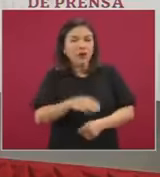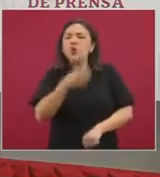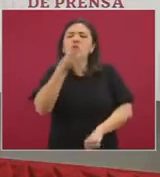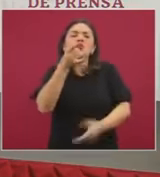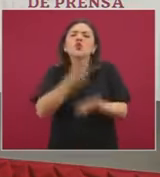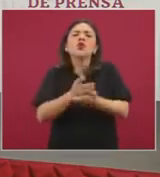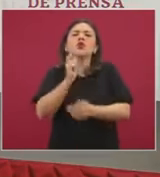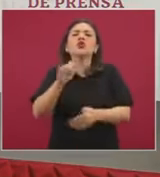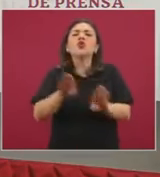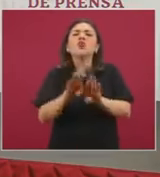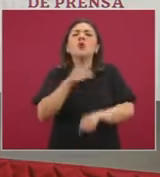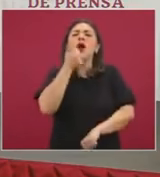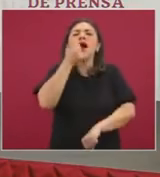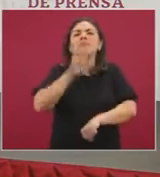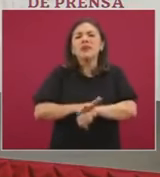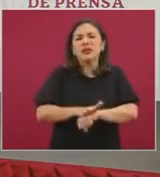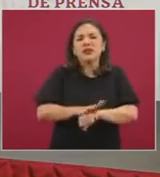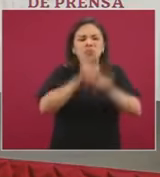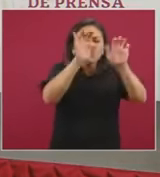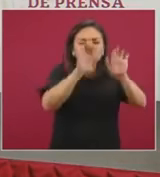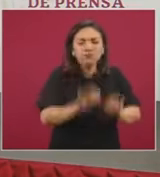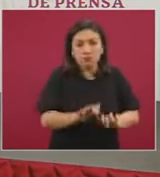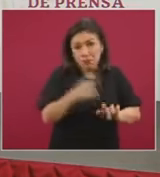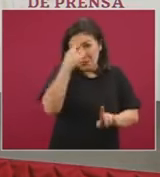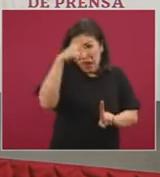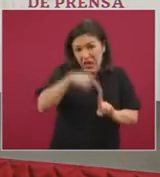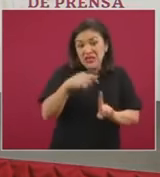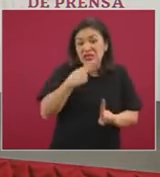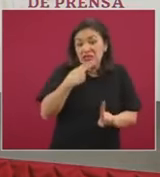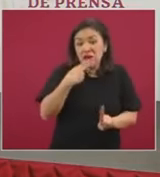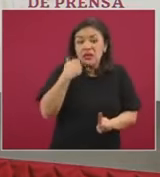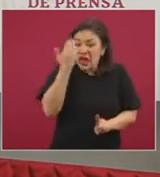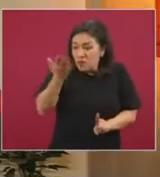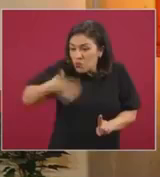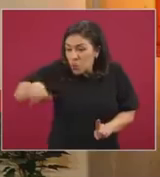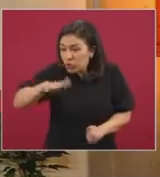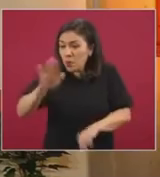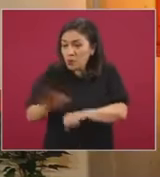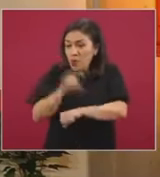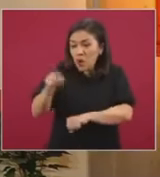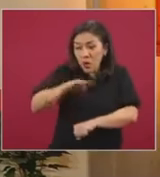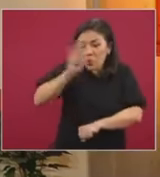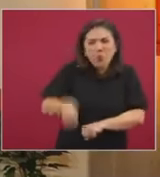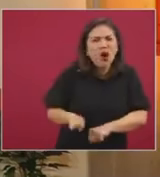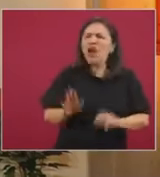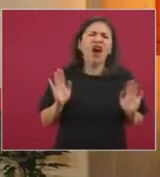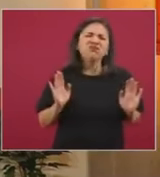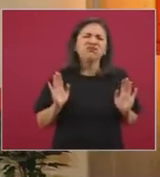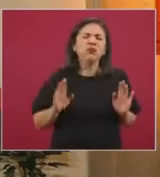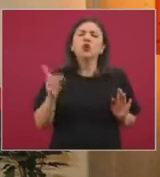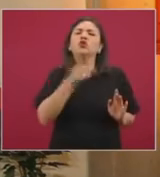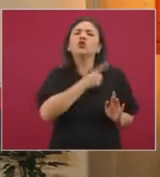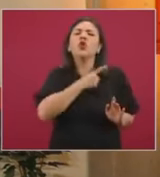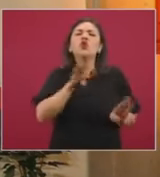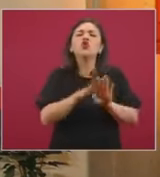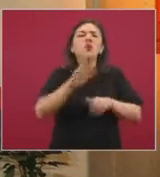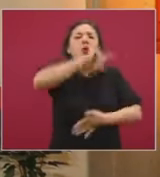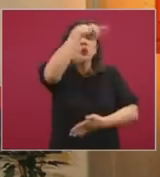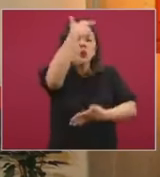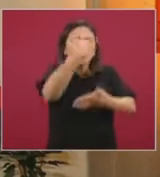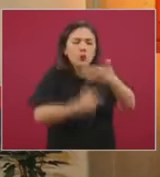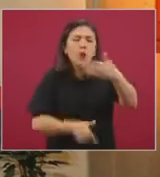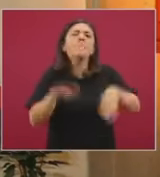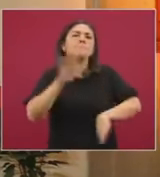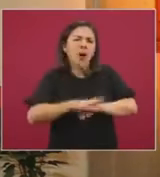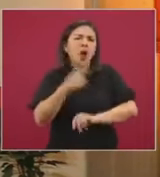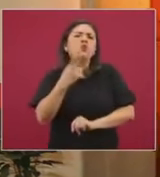está enfocado en identificar cuáles son las causas de defunción, pero sí en cuantificar, o se convierte en un instrumento muy